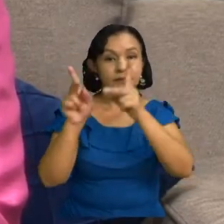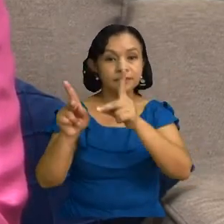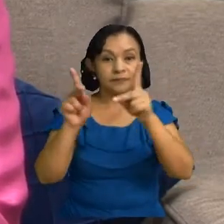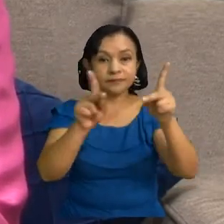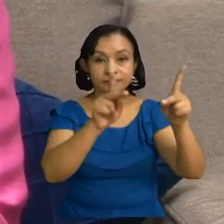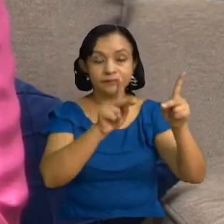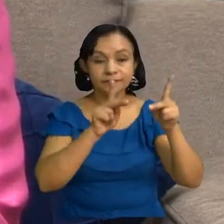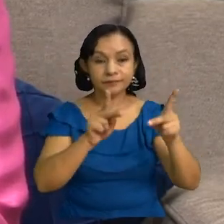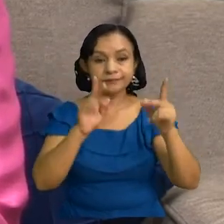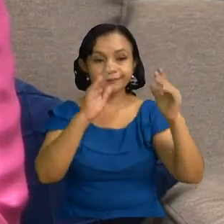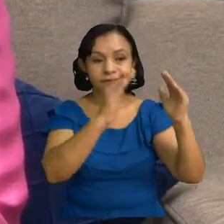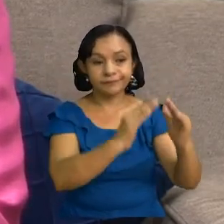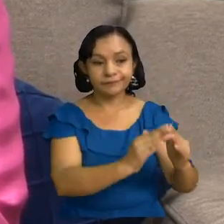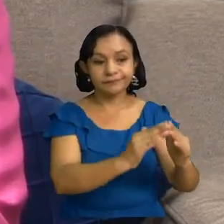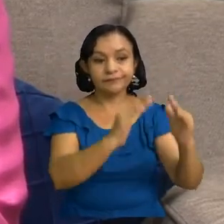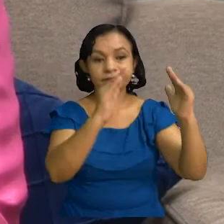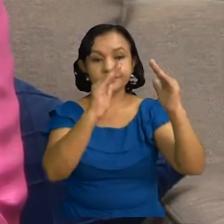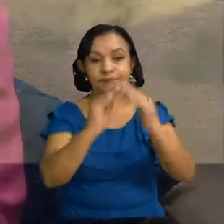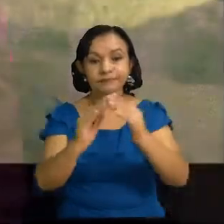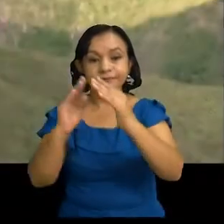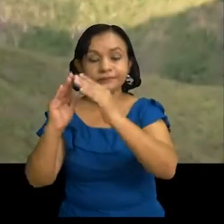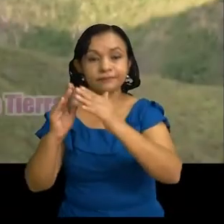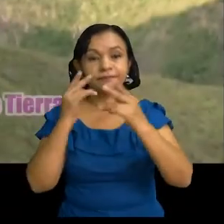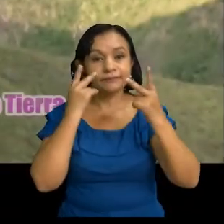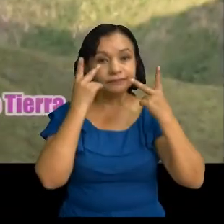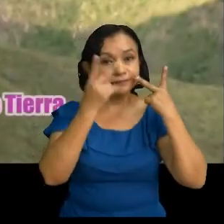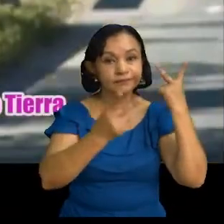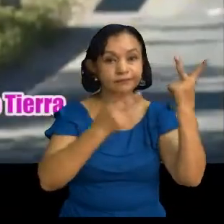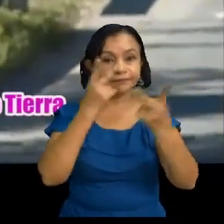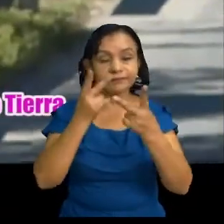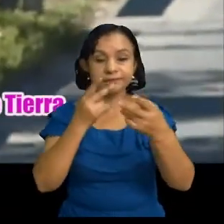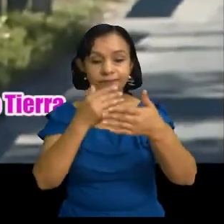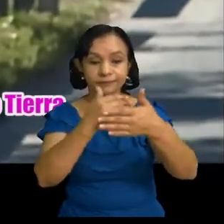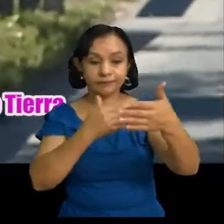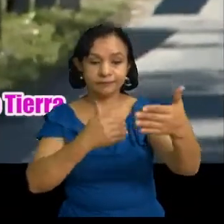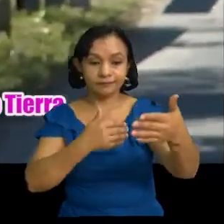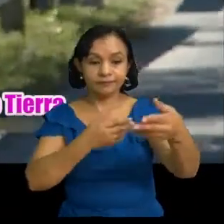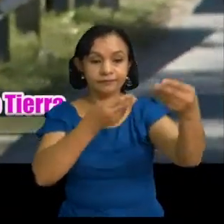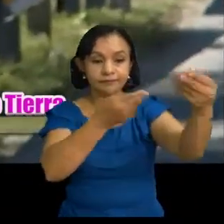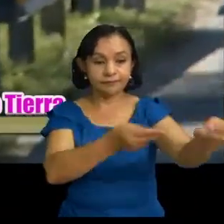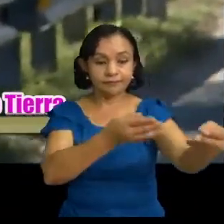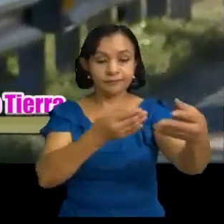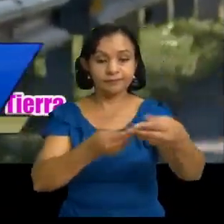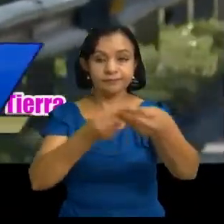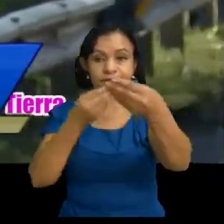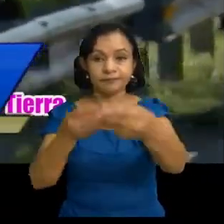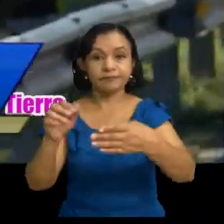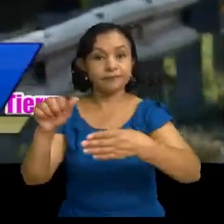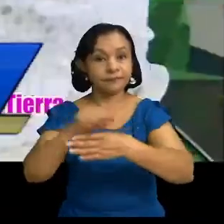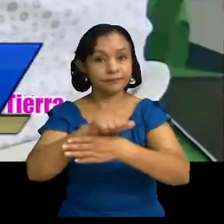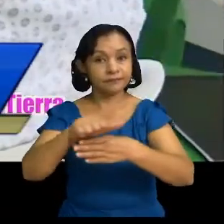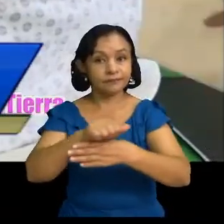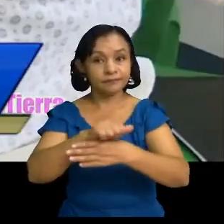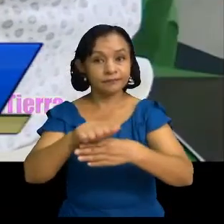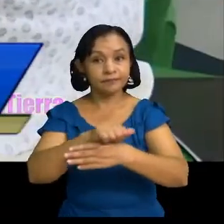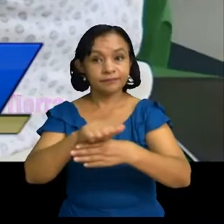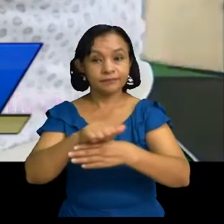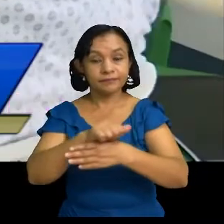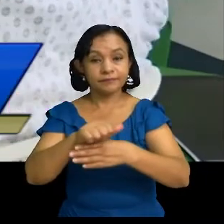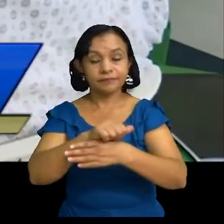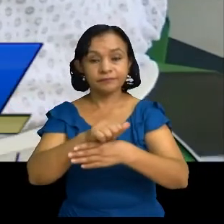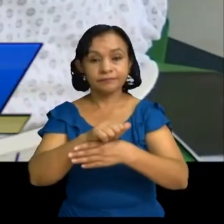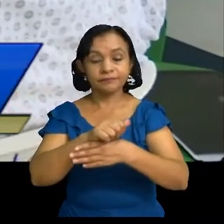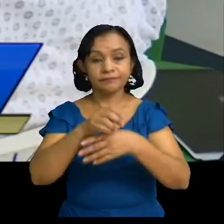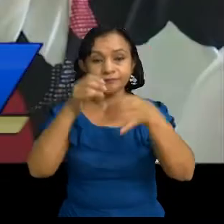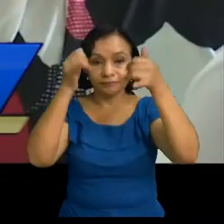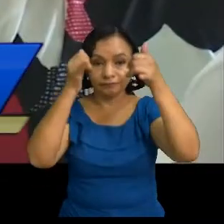casa a casa también llevándoles un boletín sobre el establecimiento practicas silvopastoriles